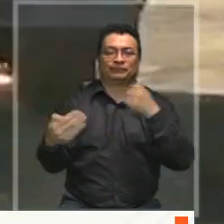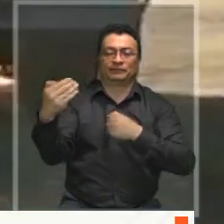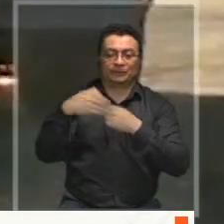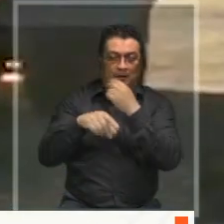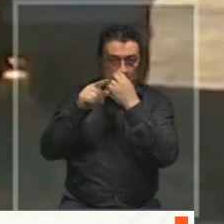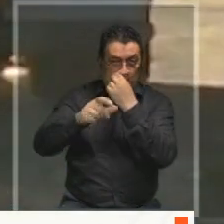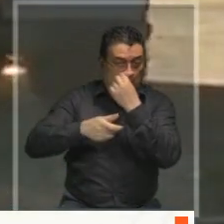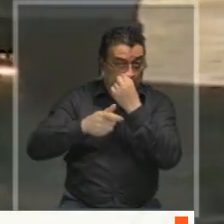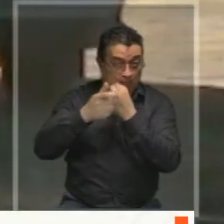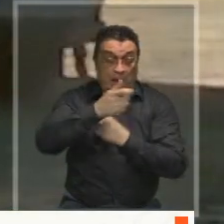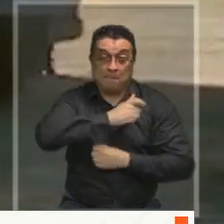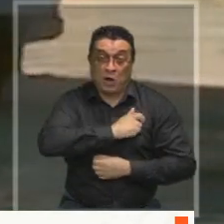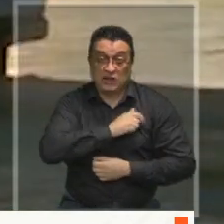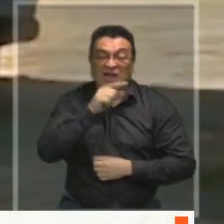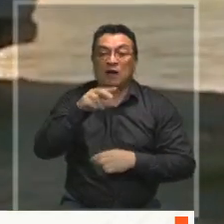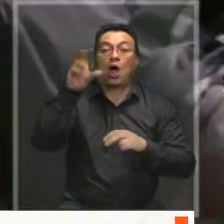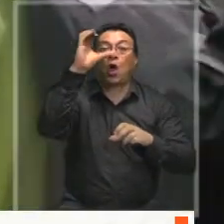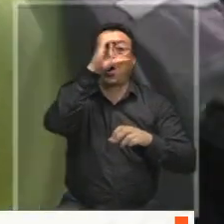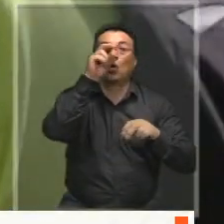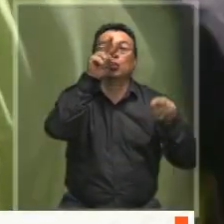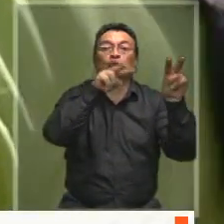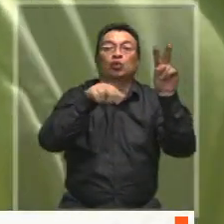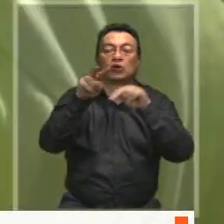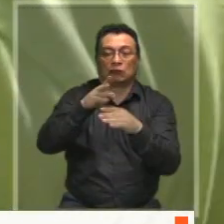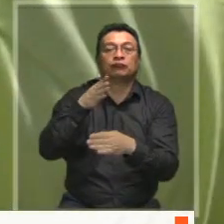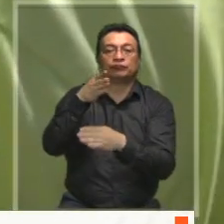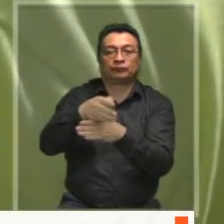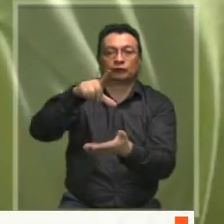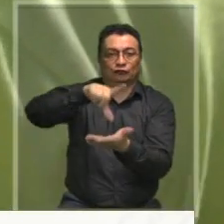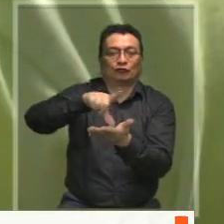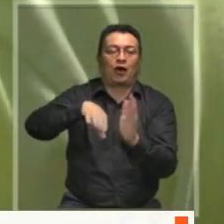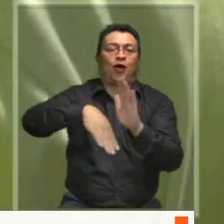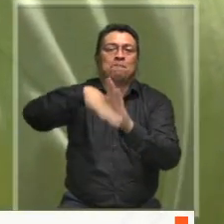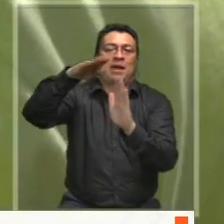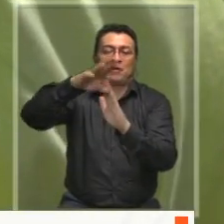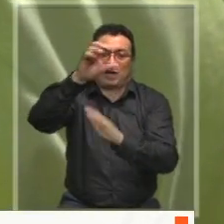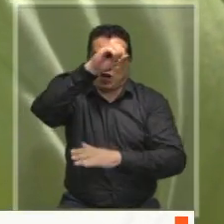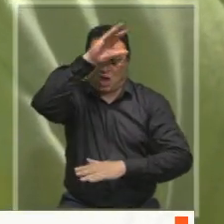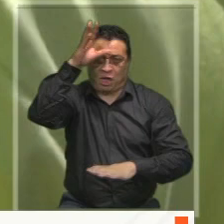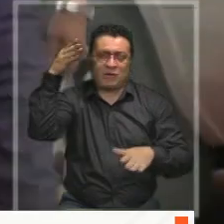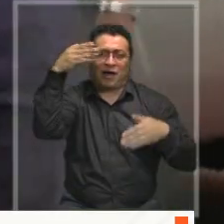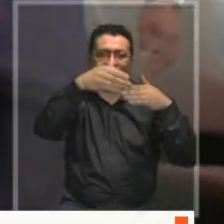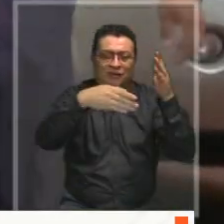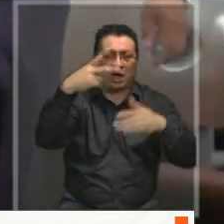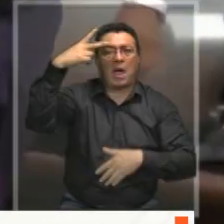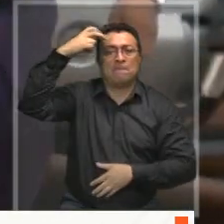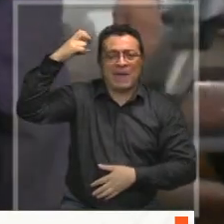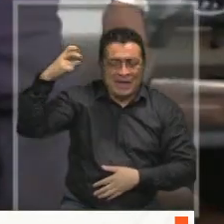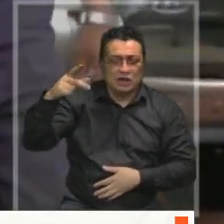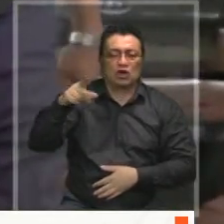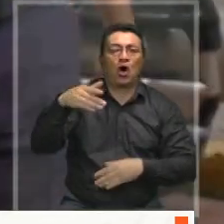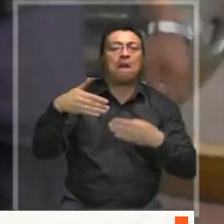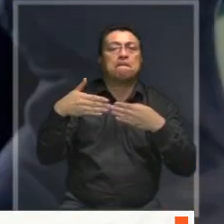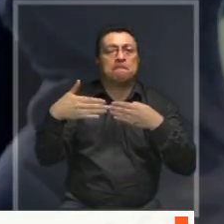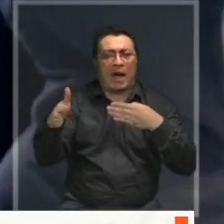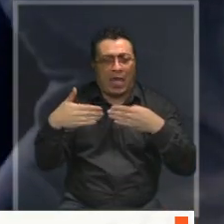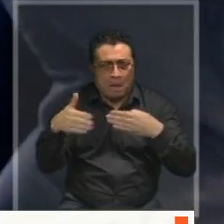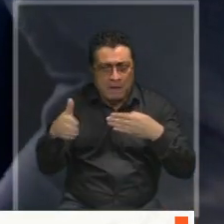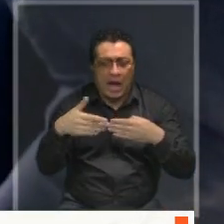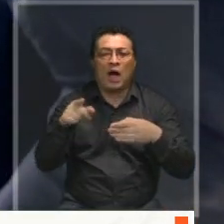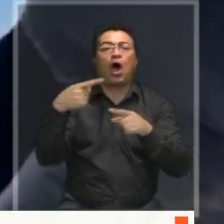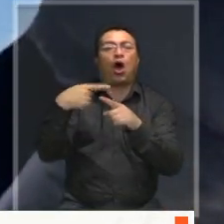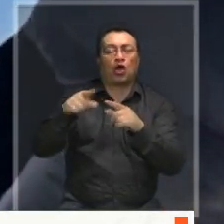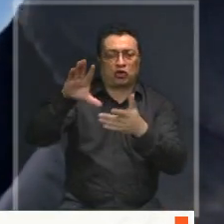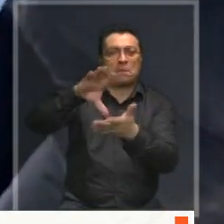los policías del turismo que están presentes en las zonas más concurridas de Colombia, México, Panamá y otros países.